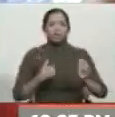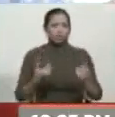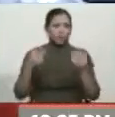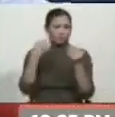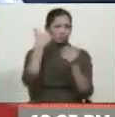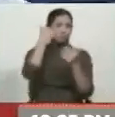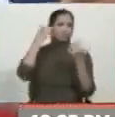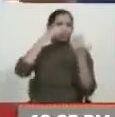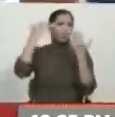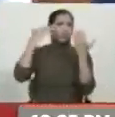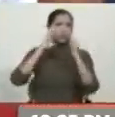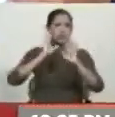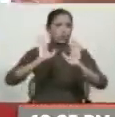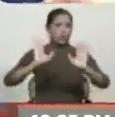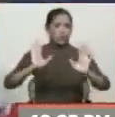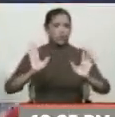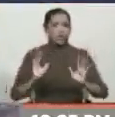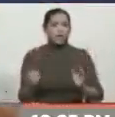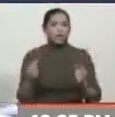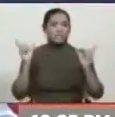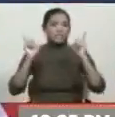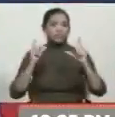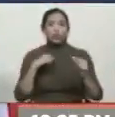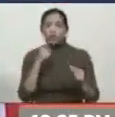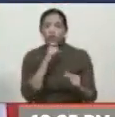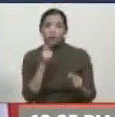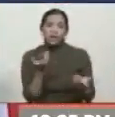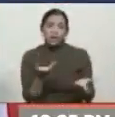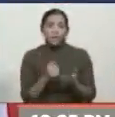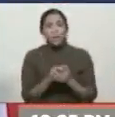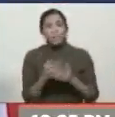no me saques por televisión, porque yo no puedo salir por seguridad.